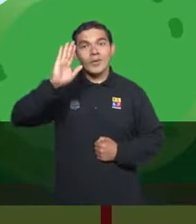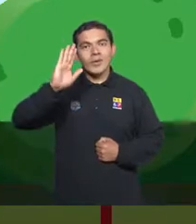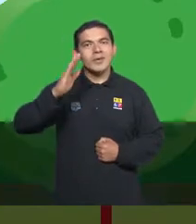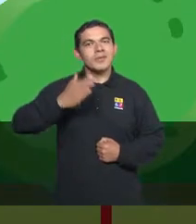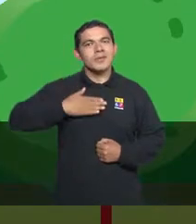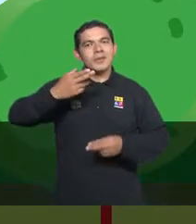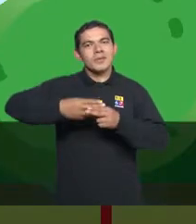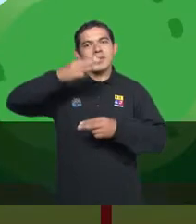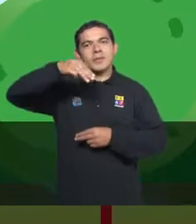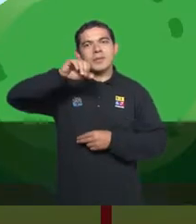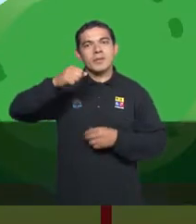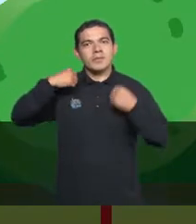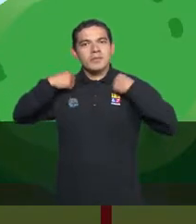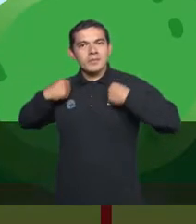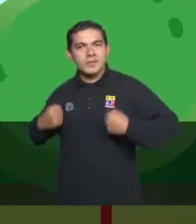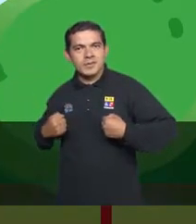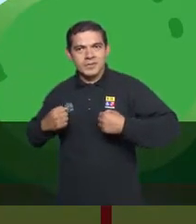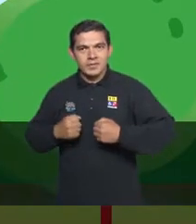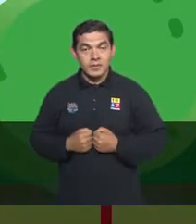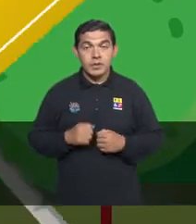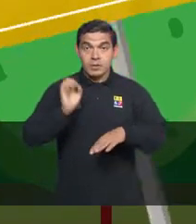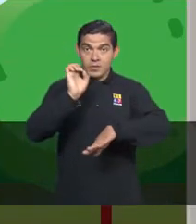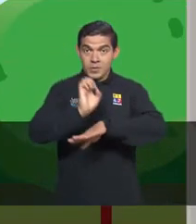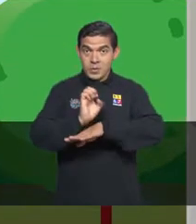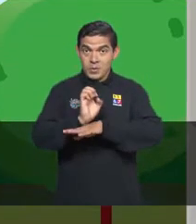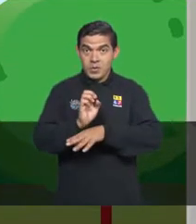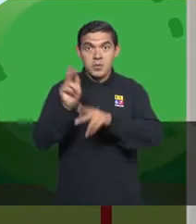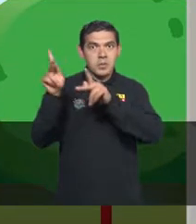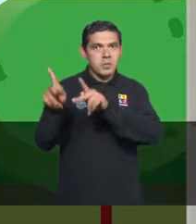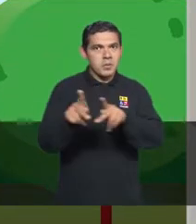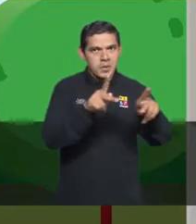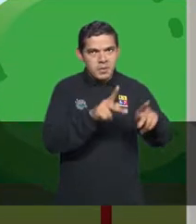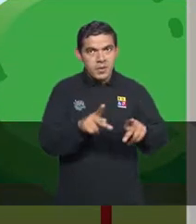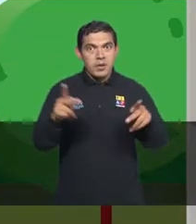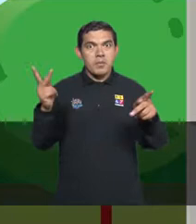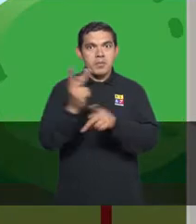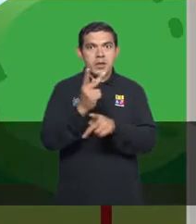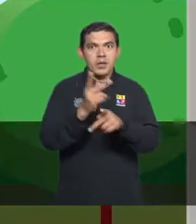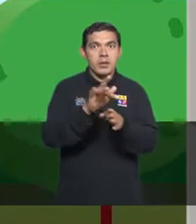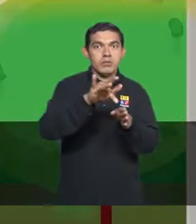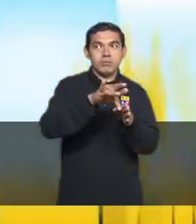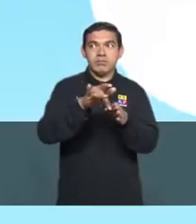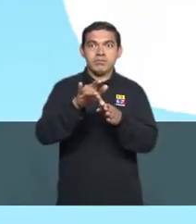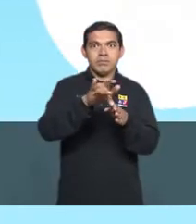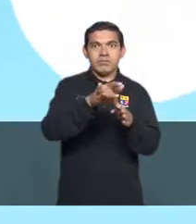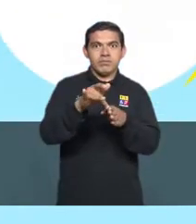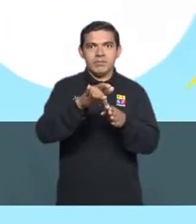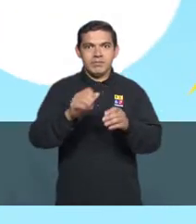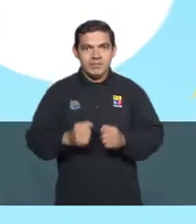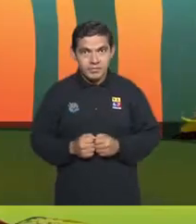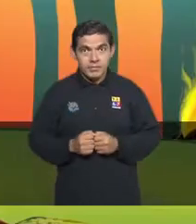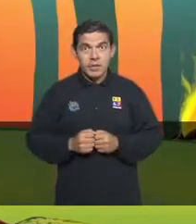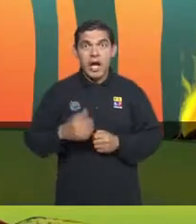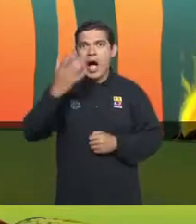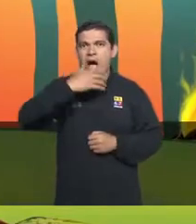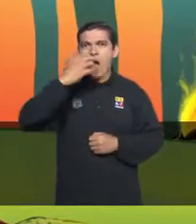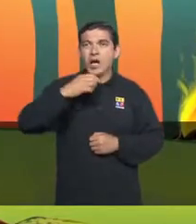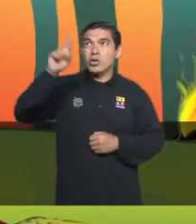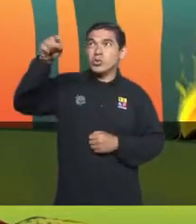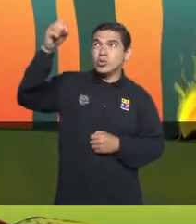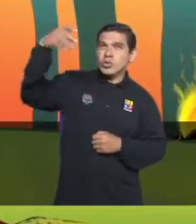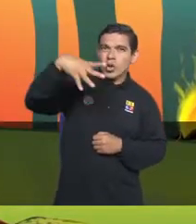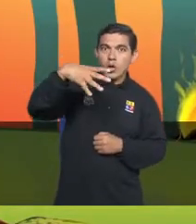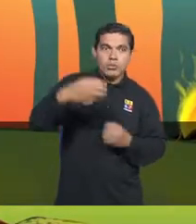Hola, soy Mía, la mochila. Ecuador, preparado ante riesgos y desastres. En el verano estamos expuestos